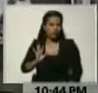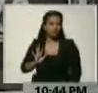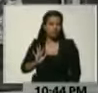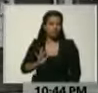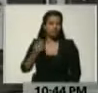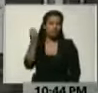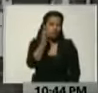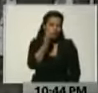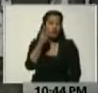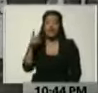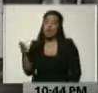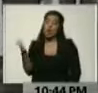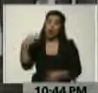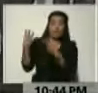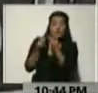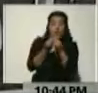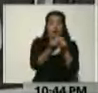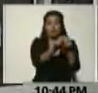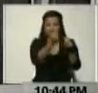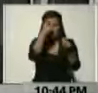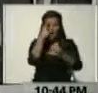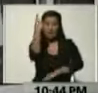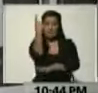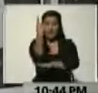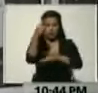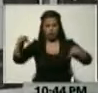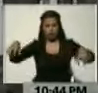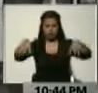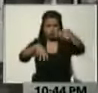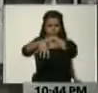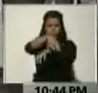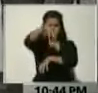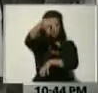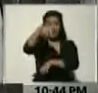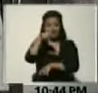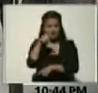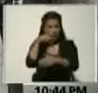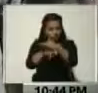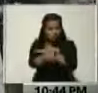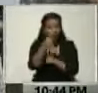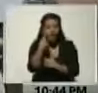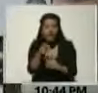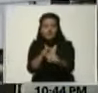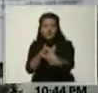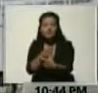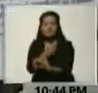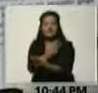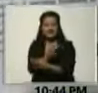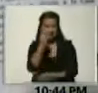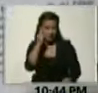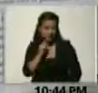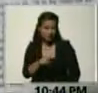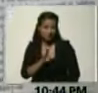Lo llevó al Panteón Nacional, al presidente del Perú. ¿En qué terminó Fujimori?